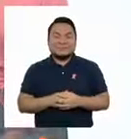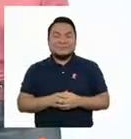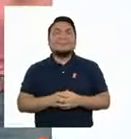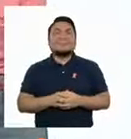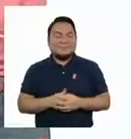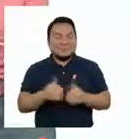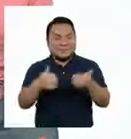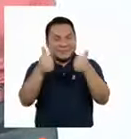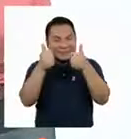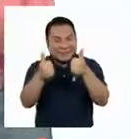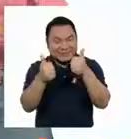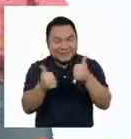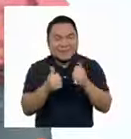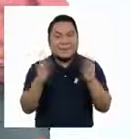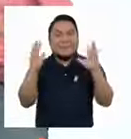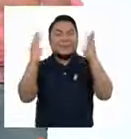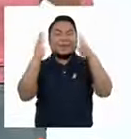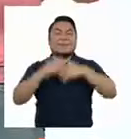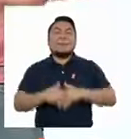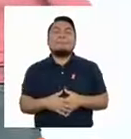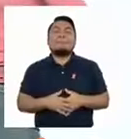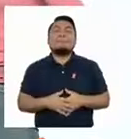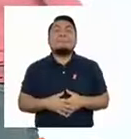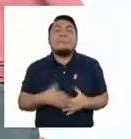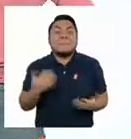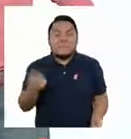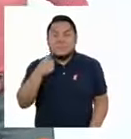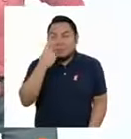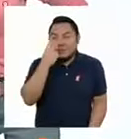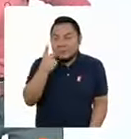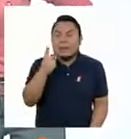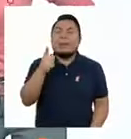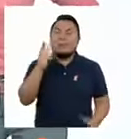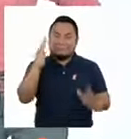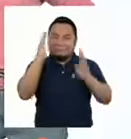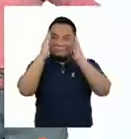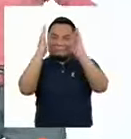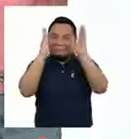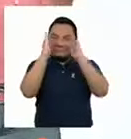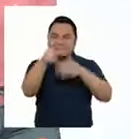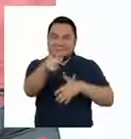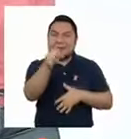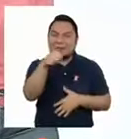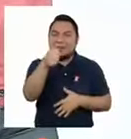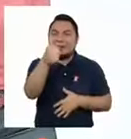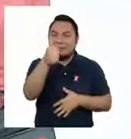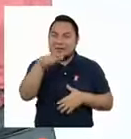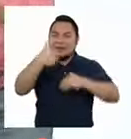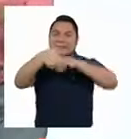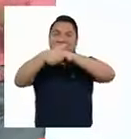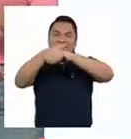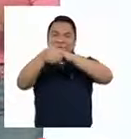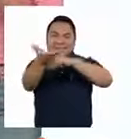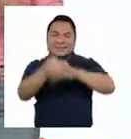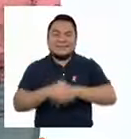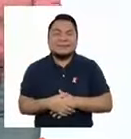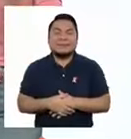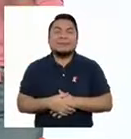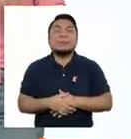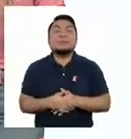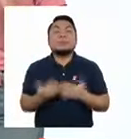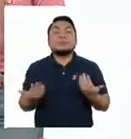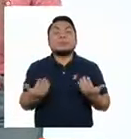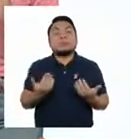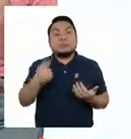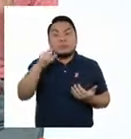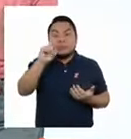¡Muy bien! ¡Bravo! ¡Uy! ¡Se nota que han estado muy atentos! ¡Los felicito! Uno